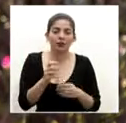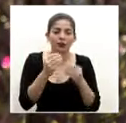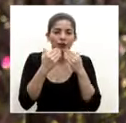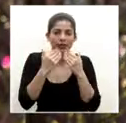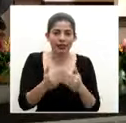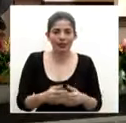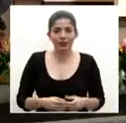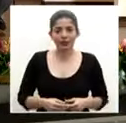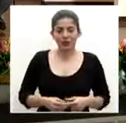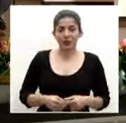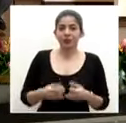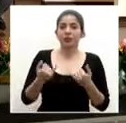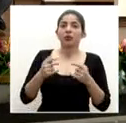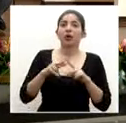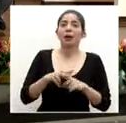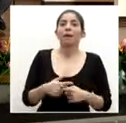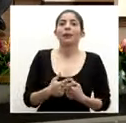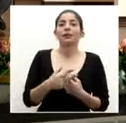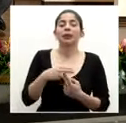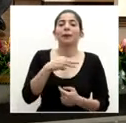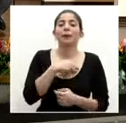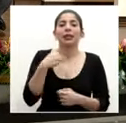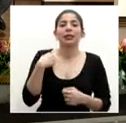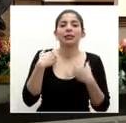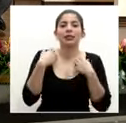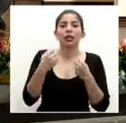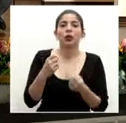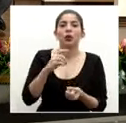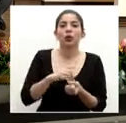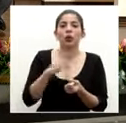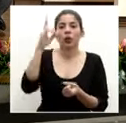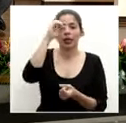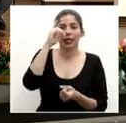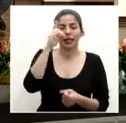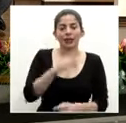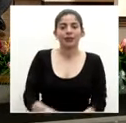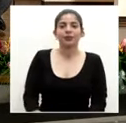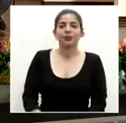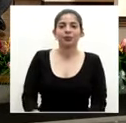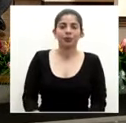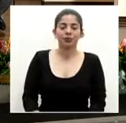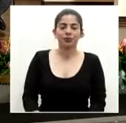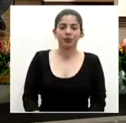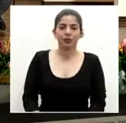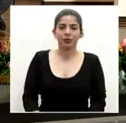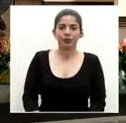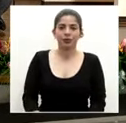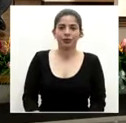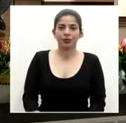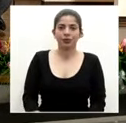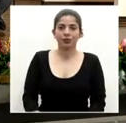Muchas gracias. Iniciamos con el ministro de Salud, el doctor Daniel Salas.